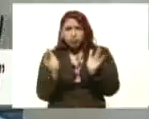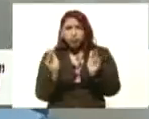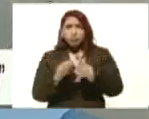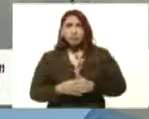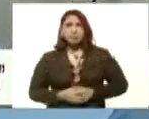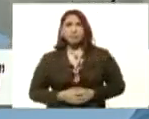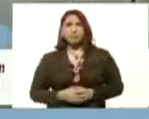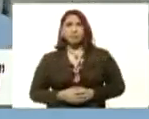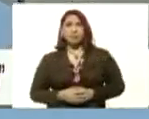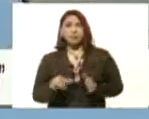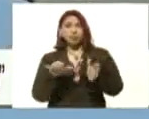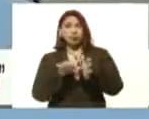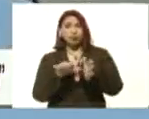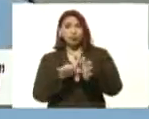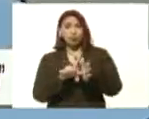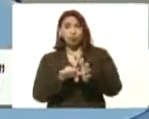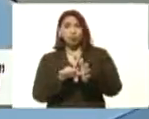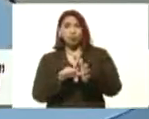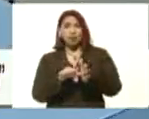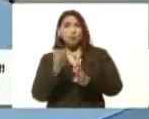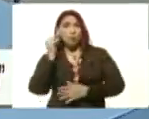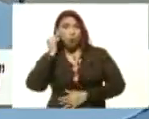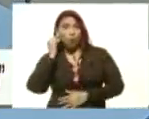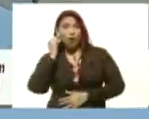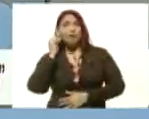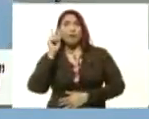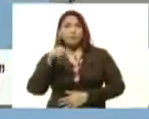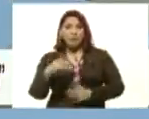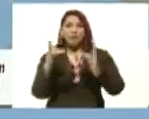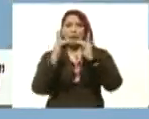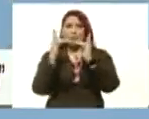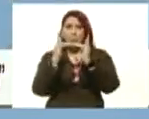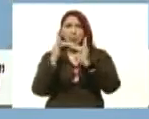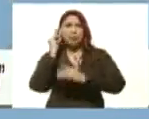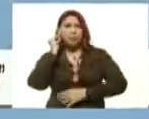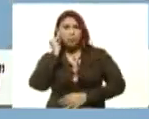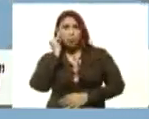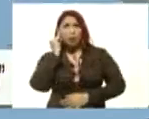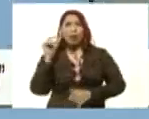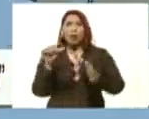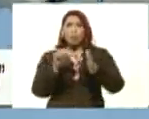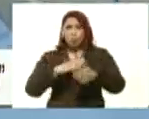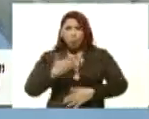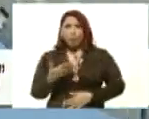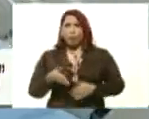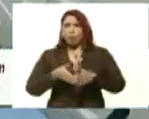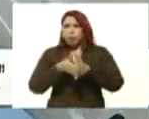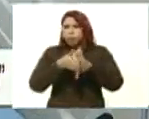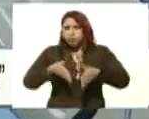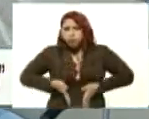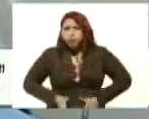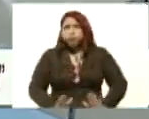la camilla donde la parturienta puede dar a luz sin ningún tipo de